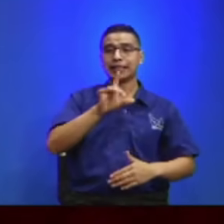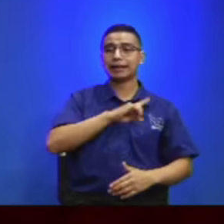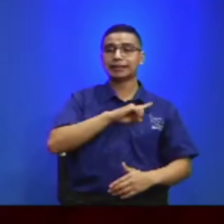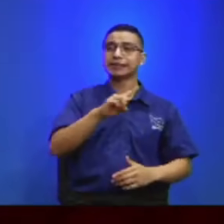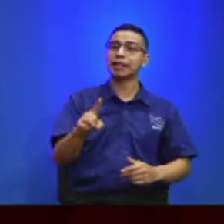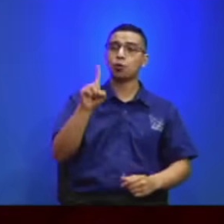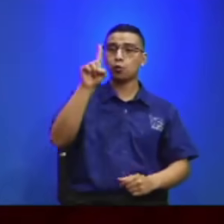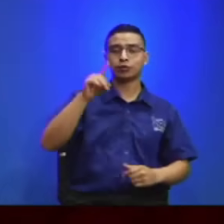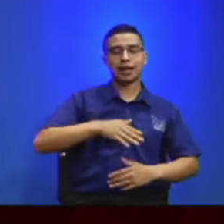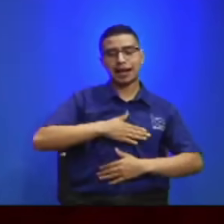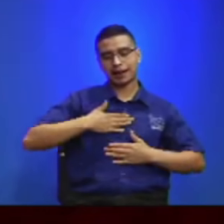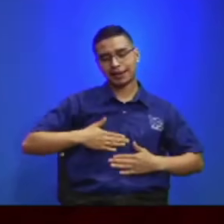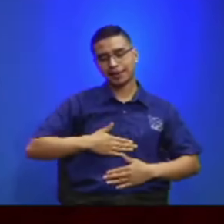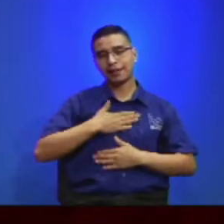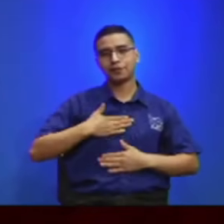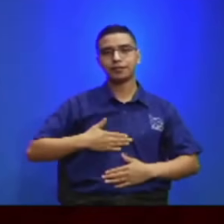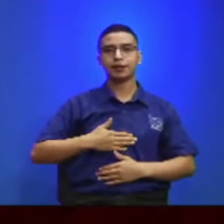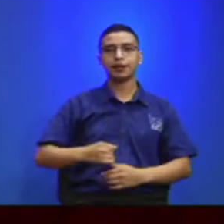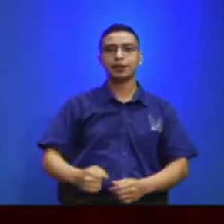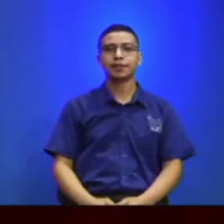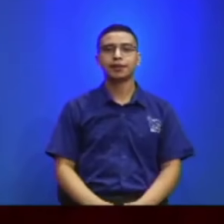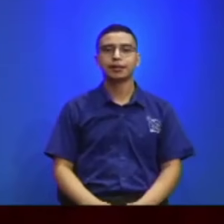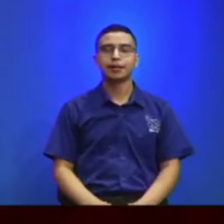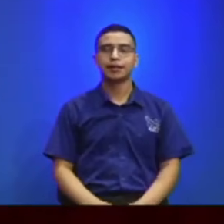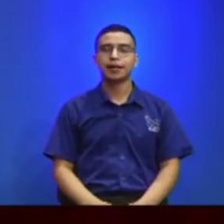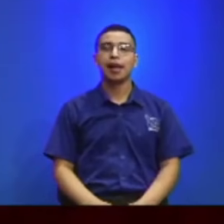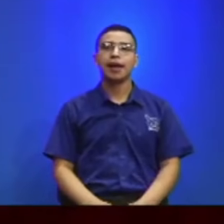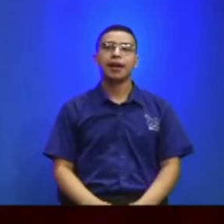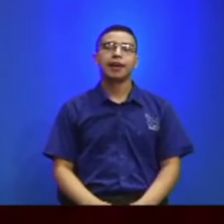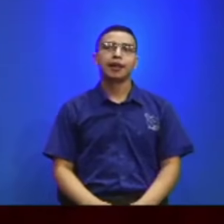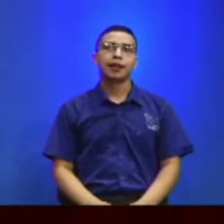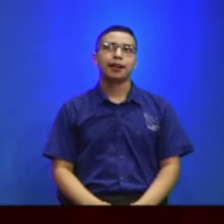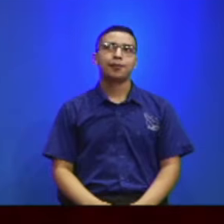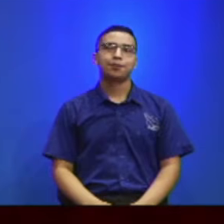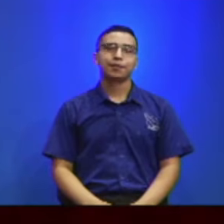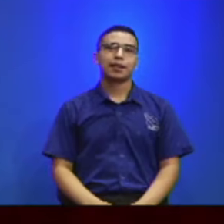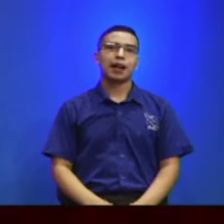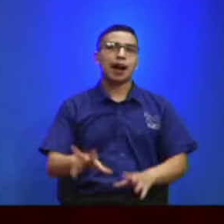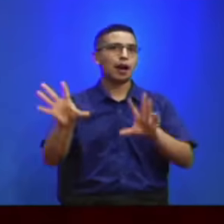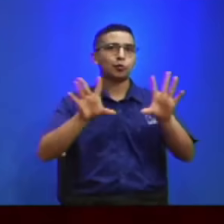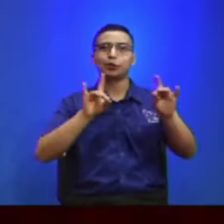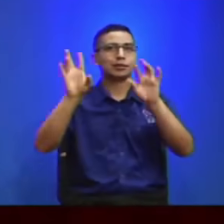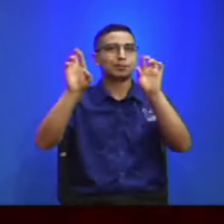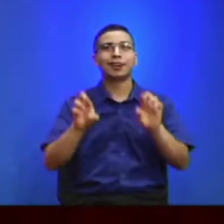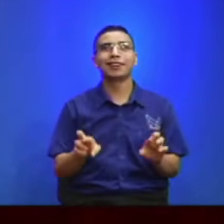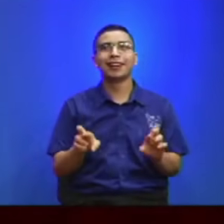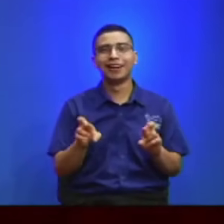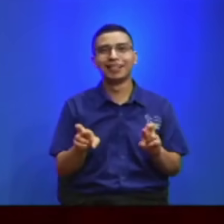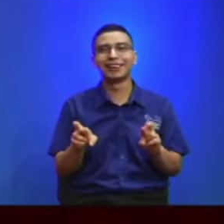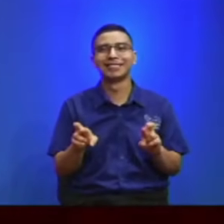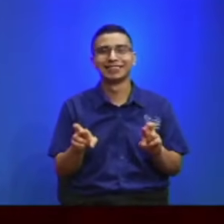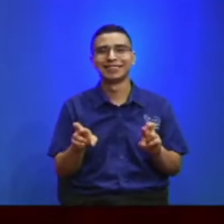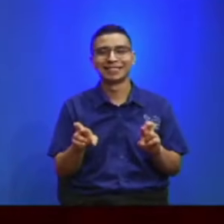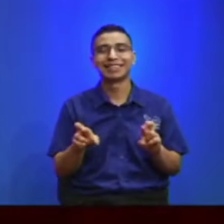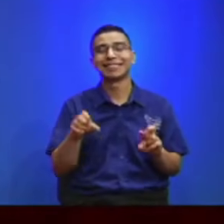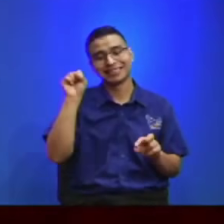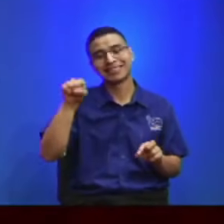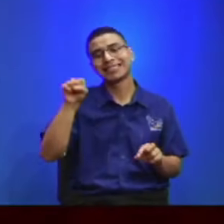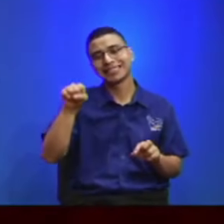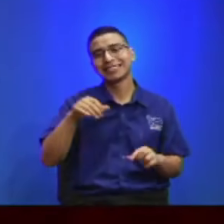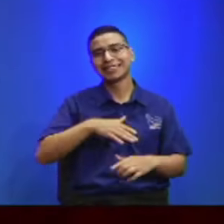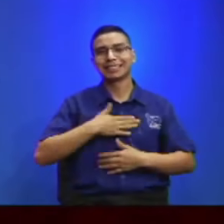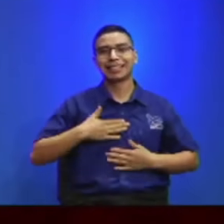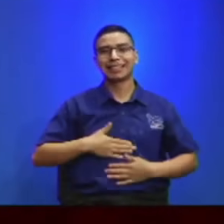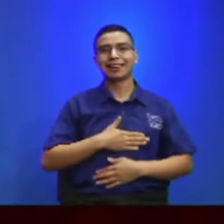gusta estar ahí porque no te vas tu cama script delicioso de veras si recupera la cámara aceptara hermano serio allá yo pondría